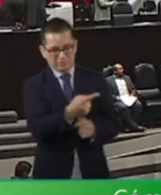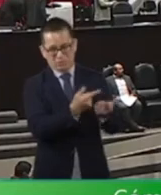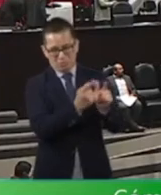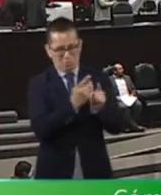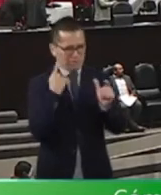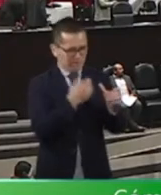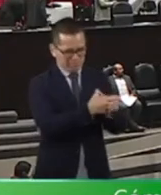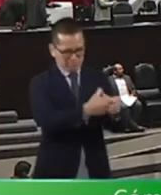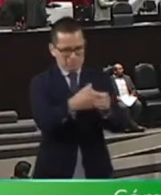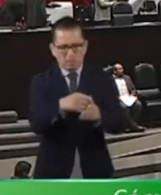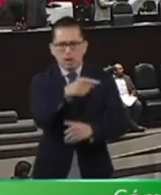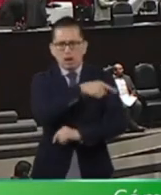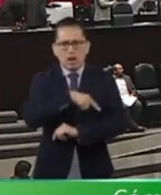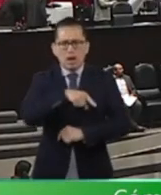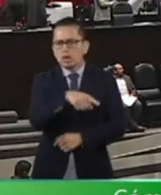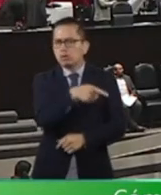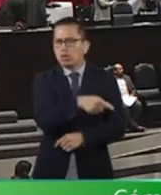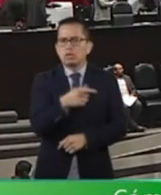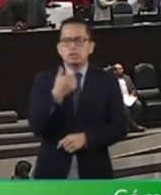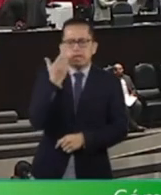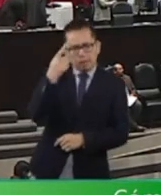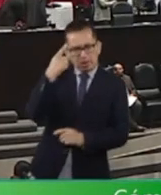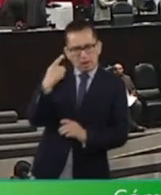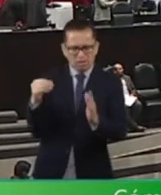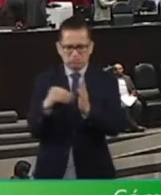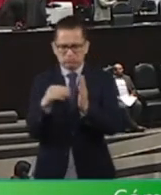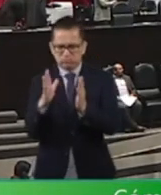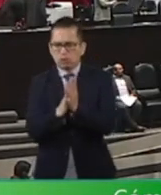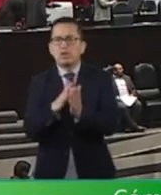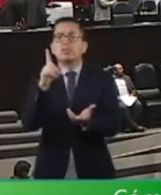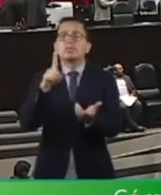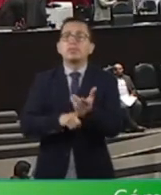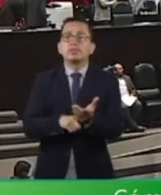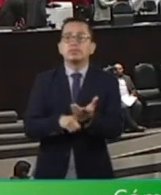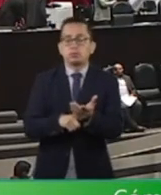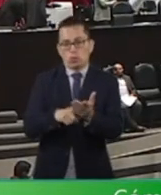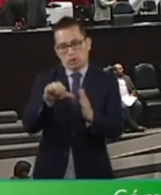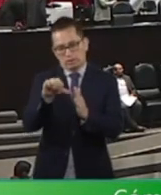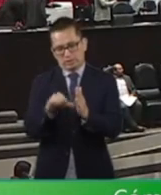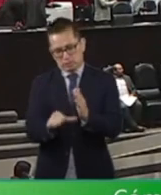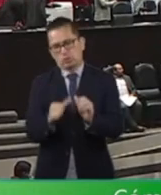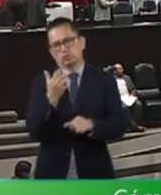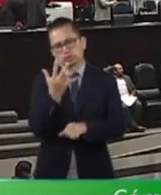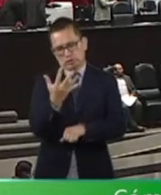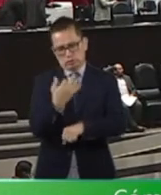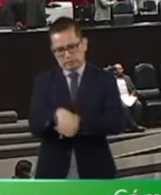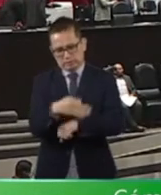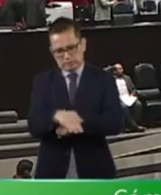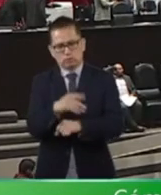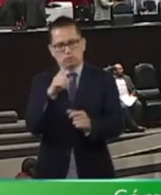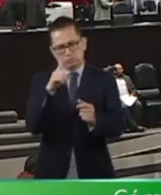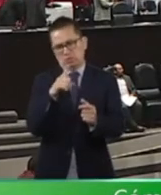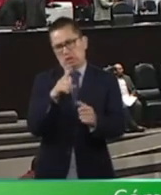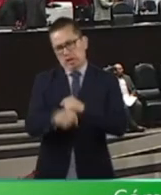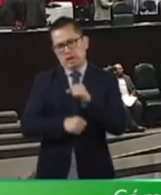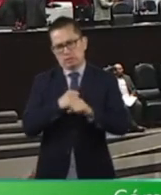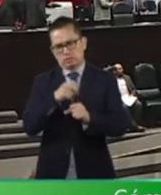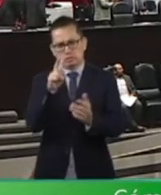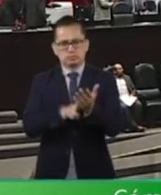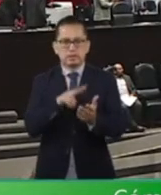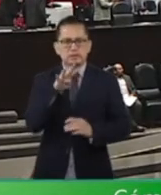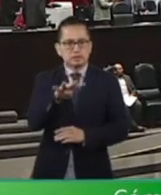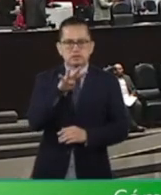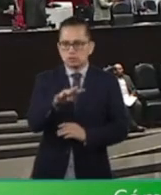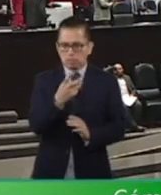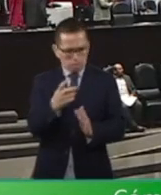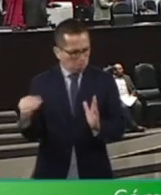la inclusión de estos principios en el quinto transitorio de la reforma constitucional de 2019 como un